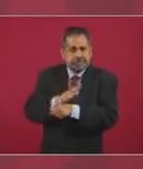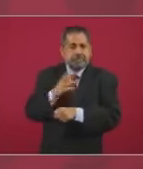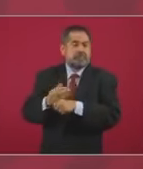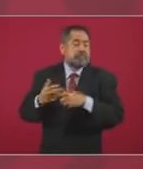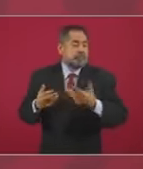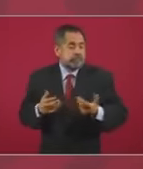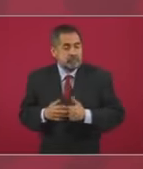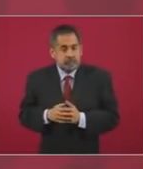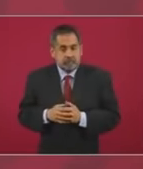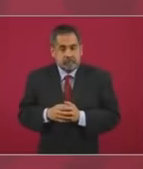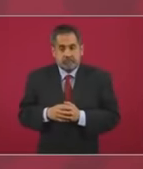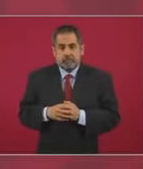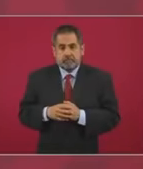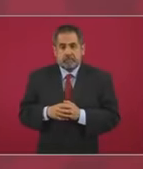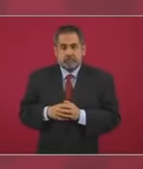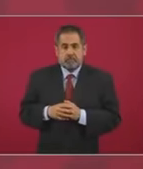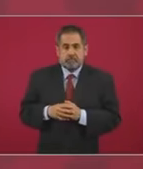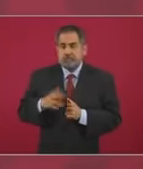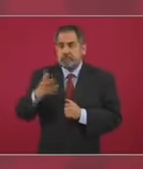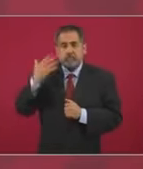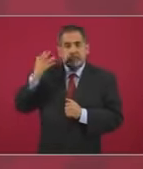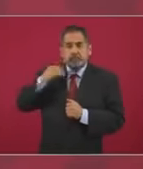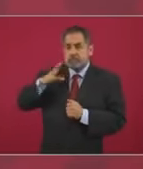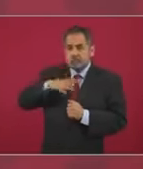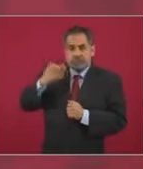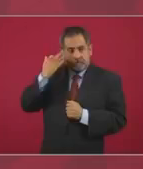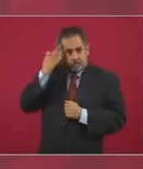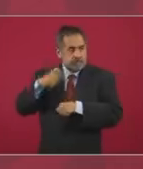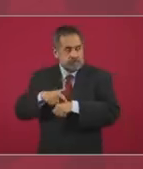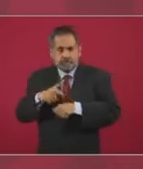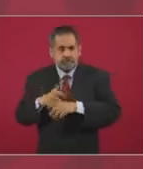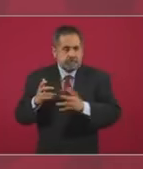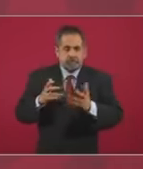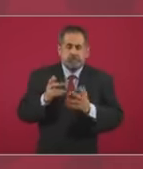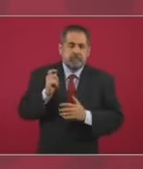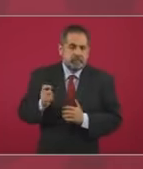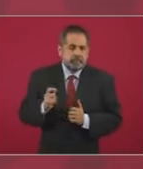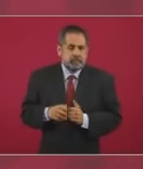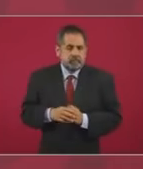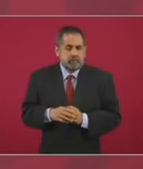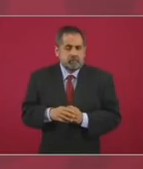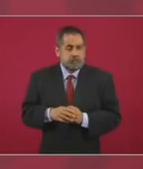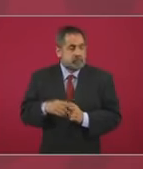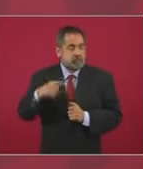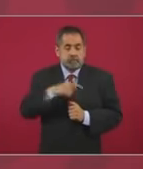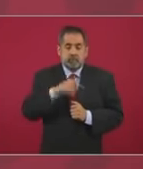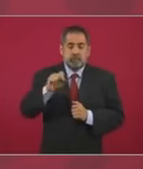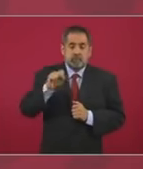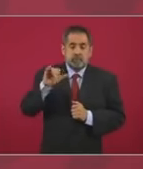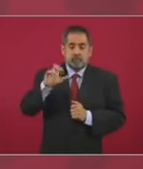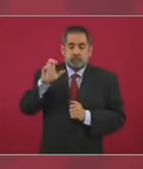como no había tiempo y ya la Corte